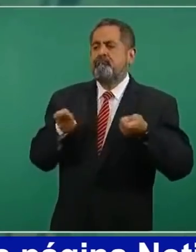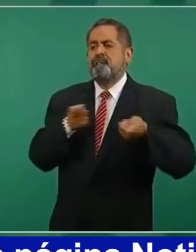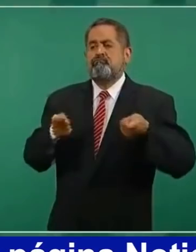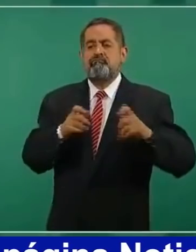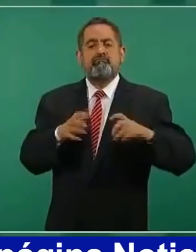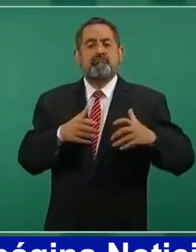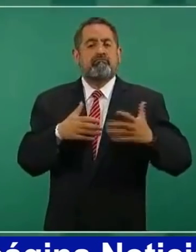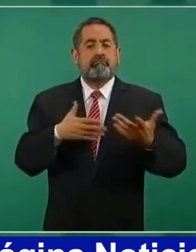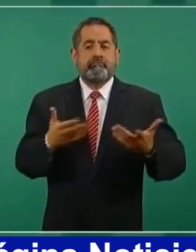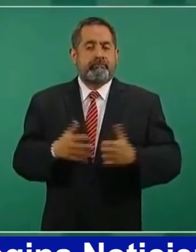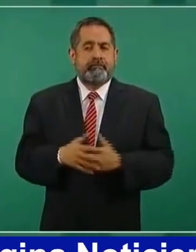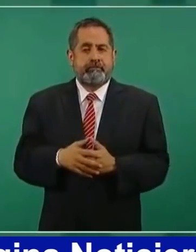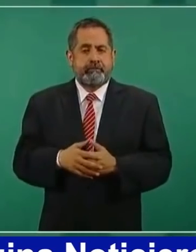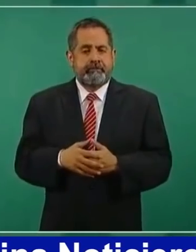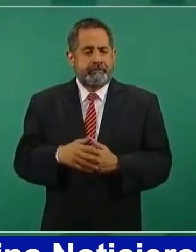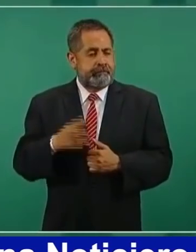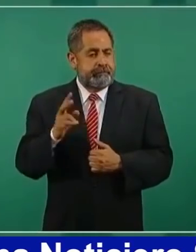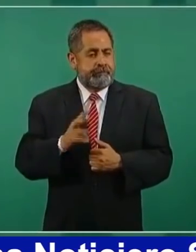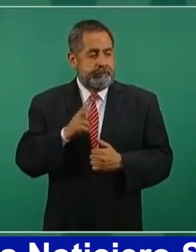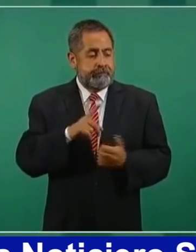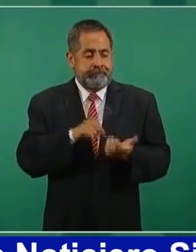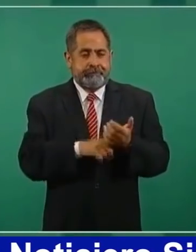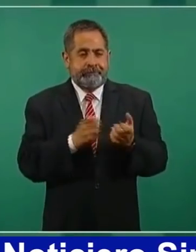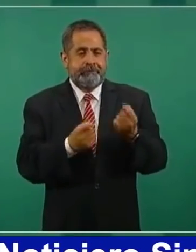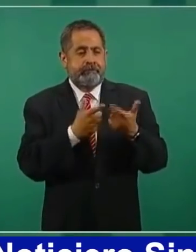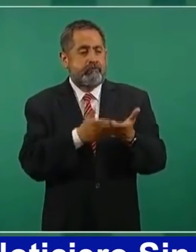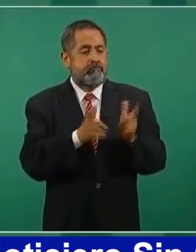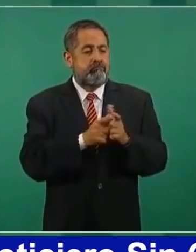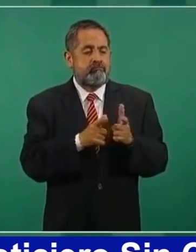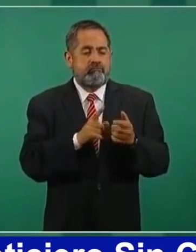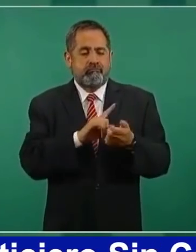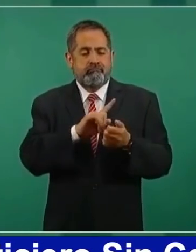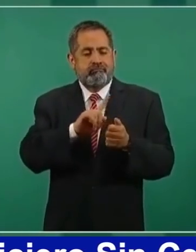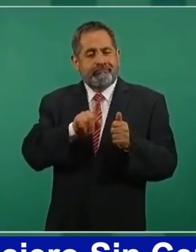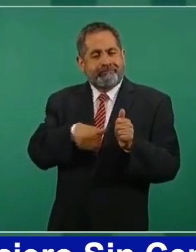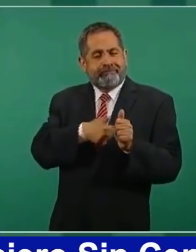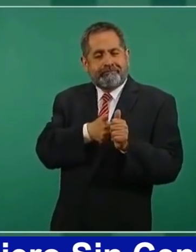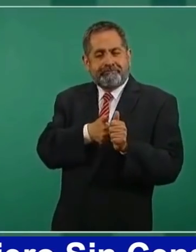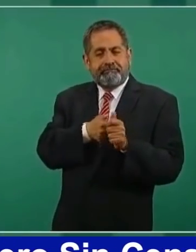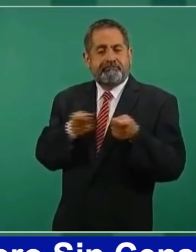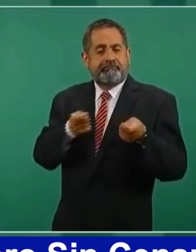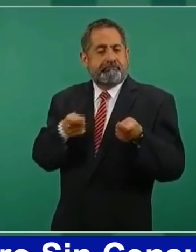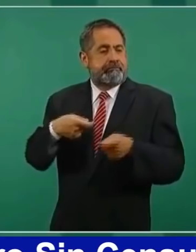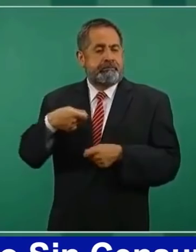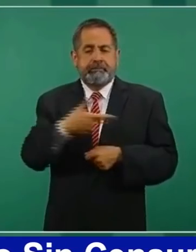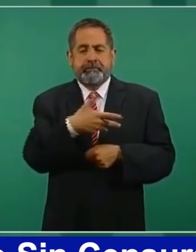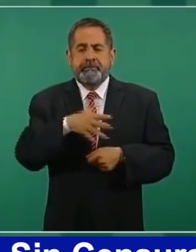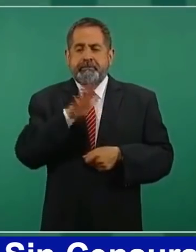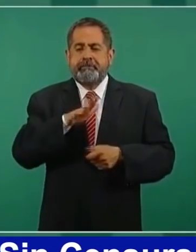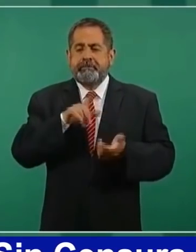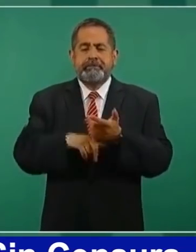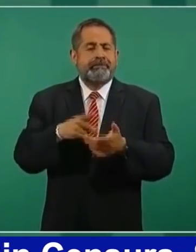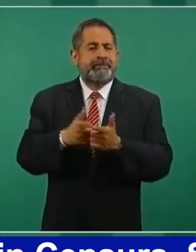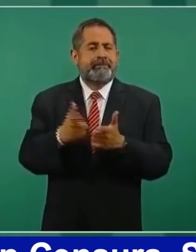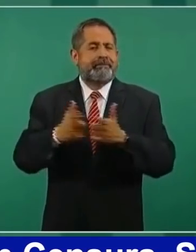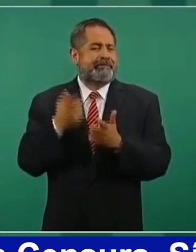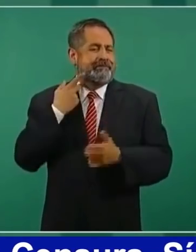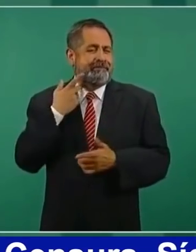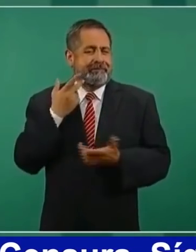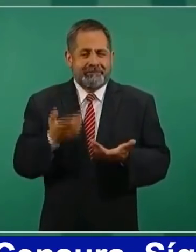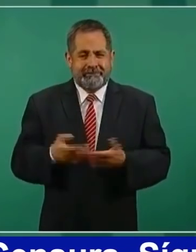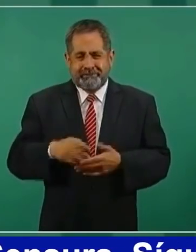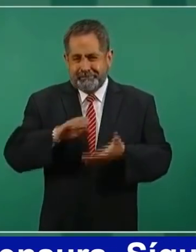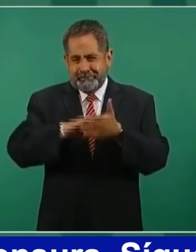que en realidad funcionan como partidos. Ya hablaba yo de